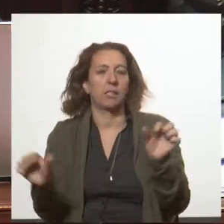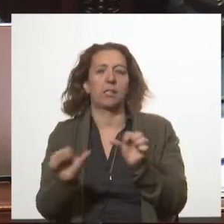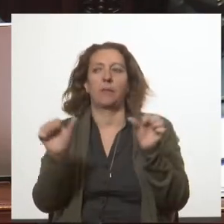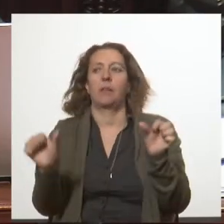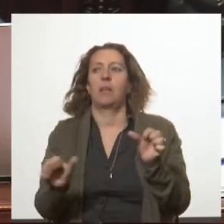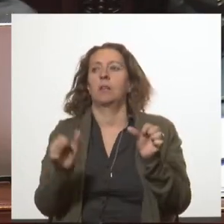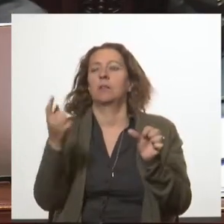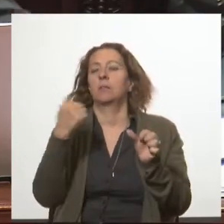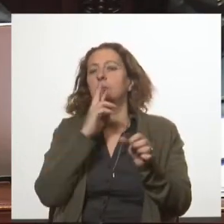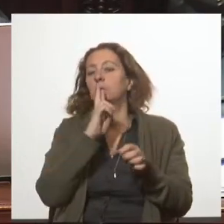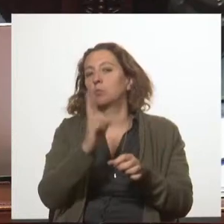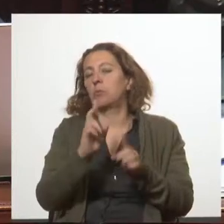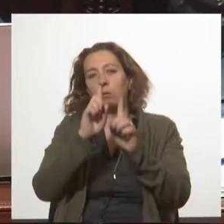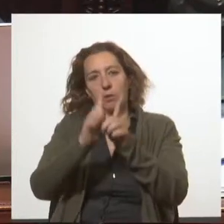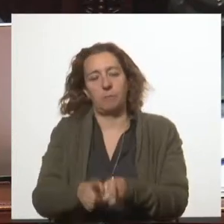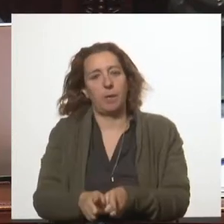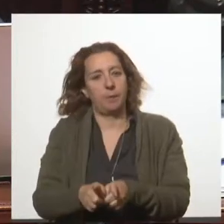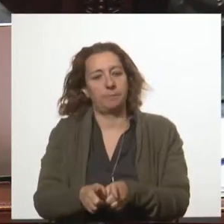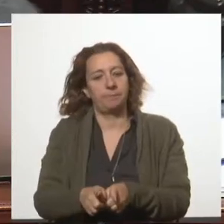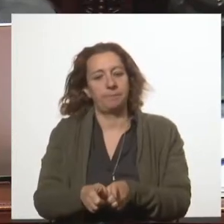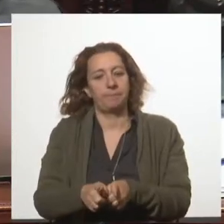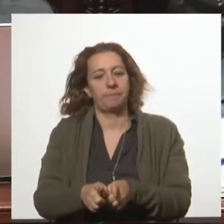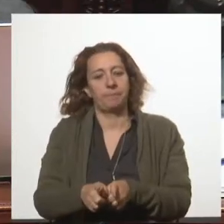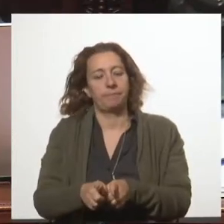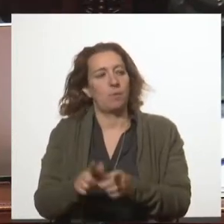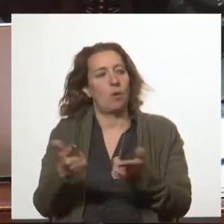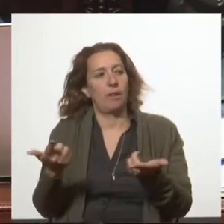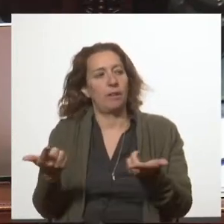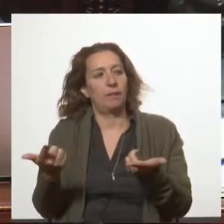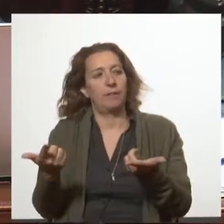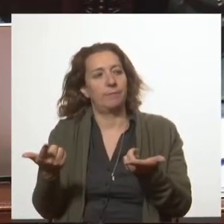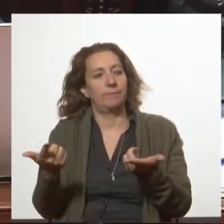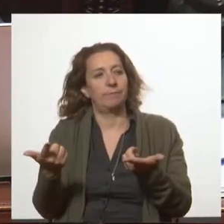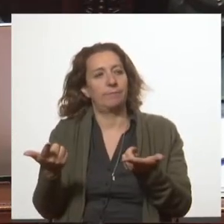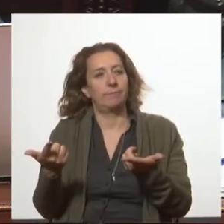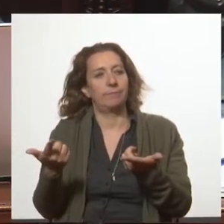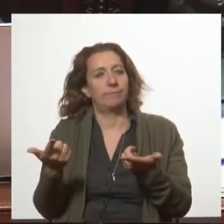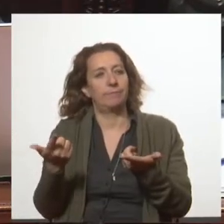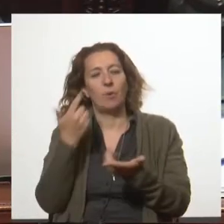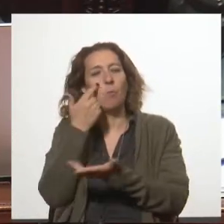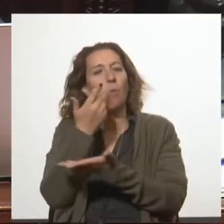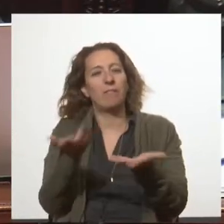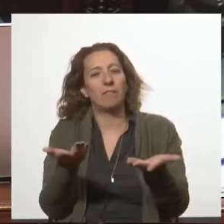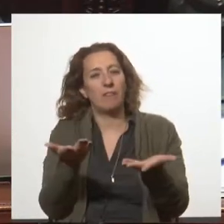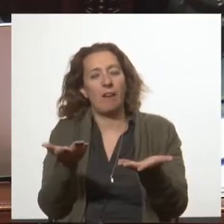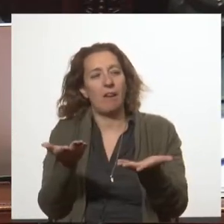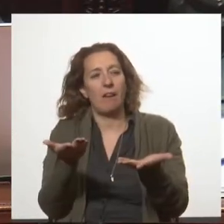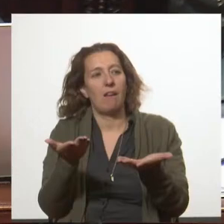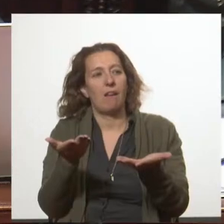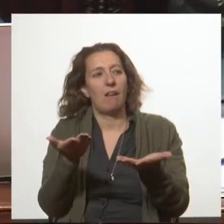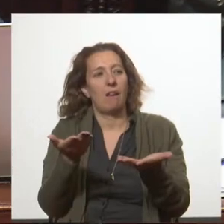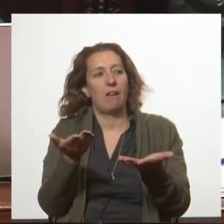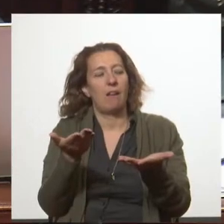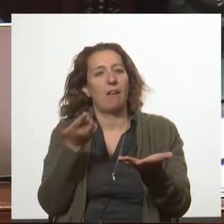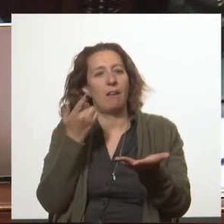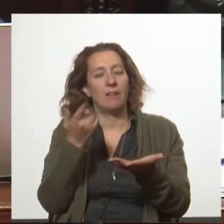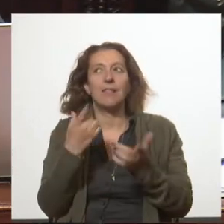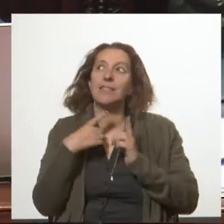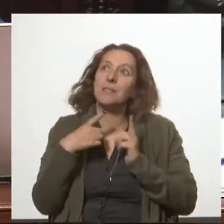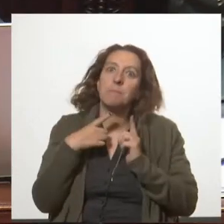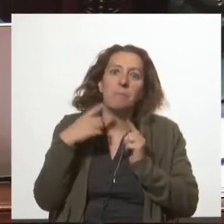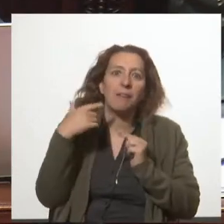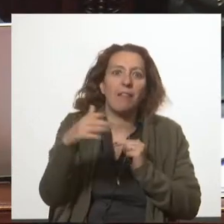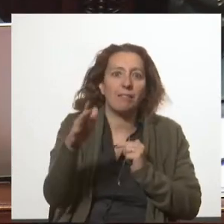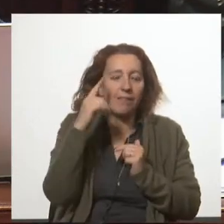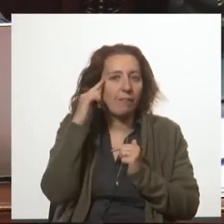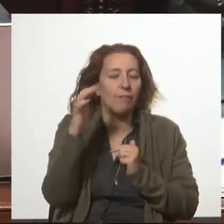el resultado también este no tiene de ninguna manera refleja lo que eran esas esas expectativas